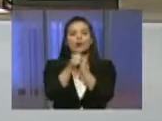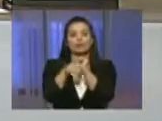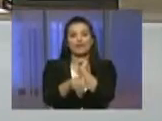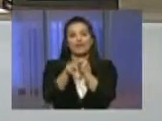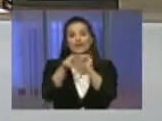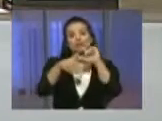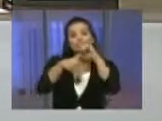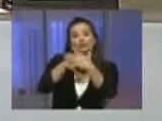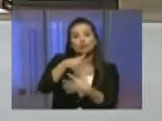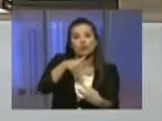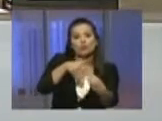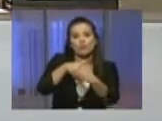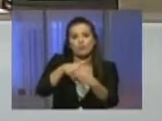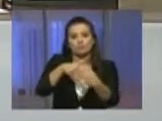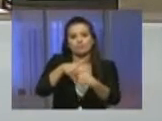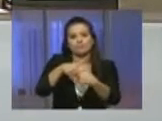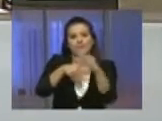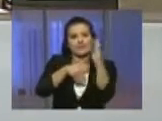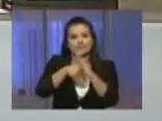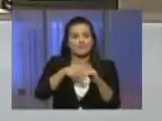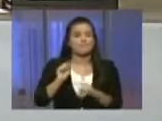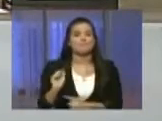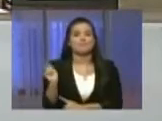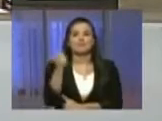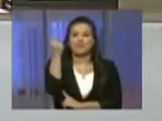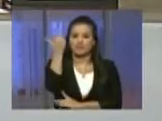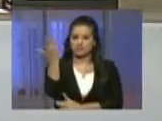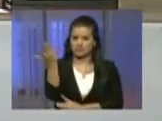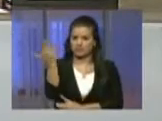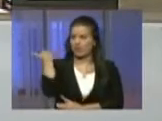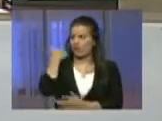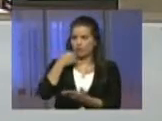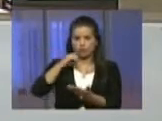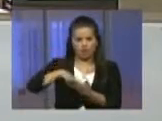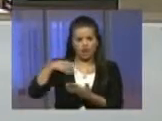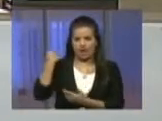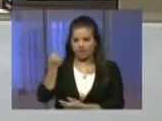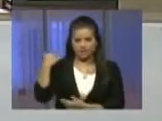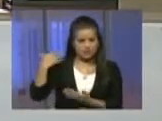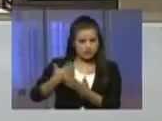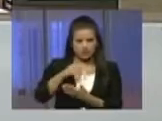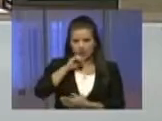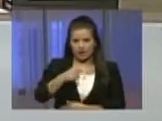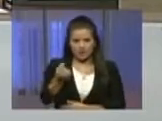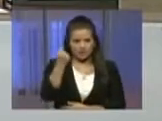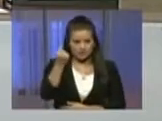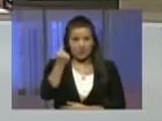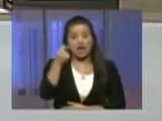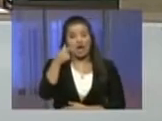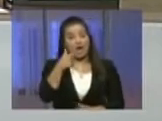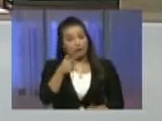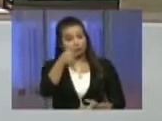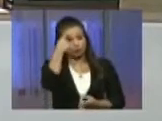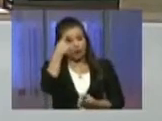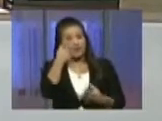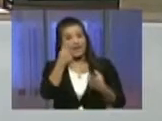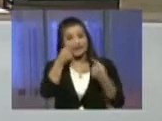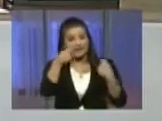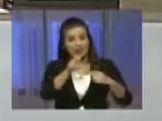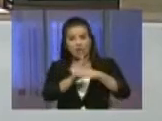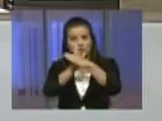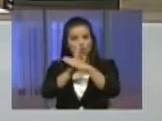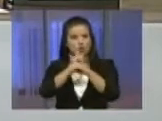olimpiadas en Sudamérica Ah qué cosa y cuánto se hizo para sabotear las olada lo mismo no se recuerdan